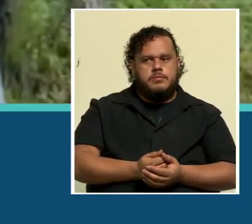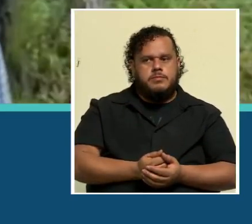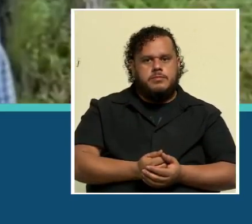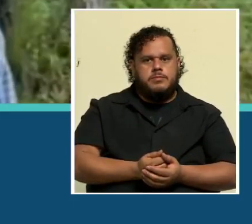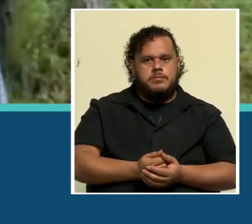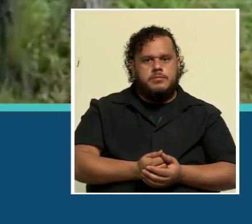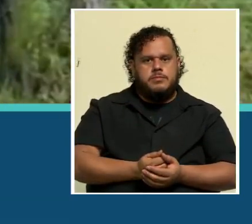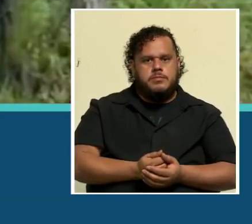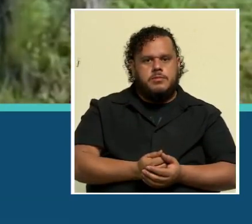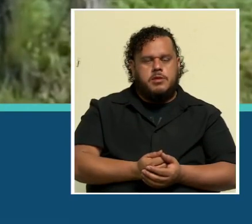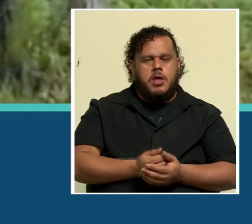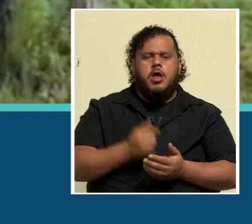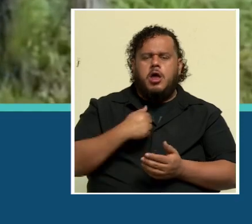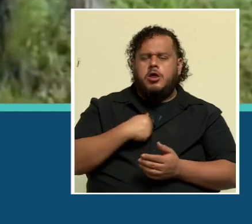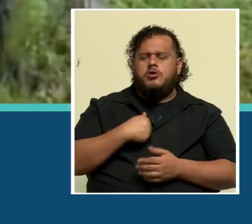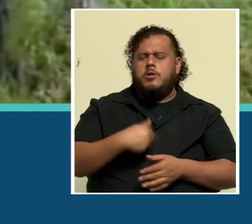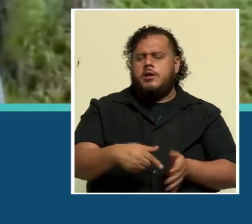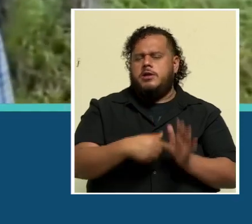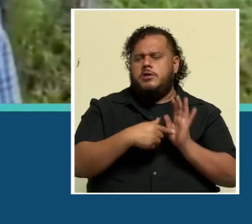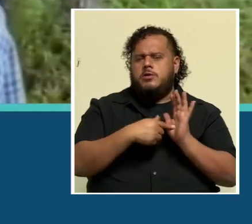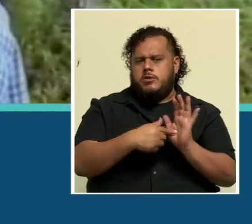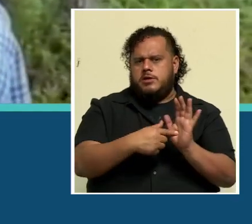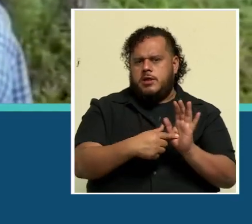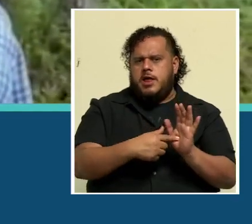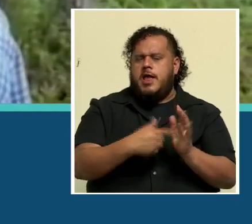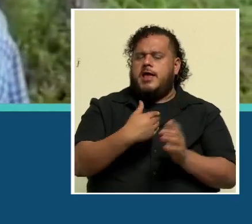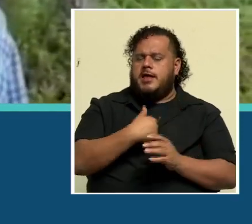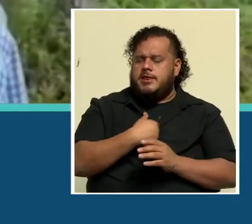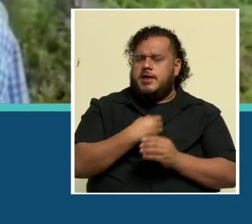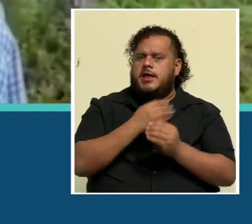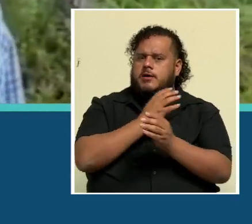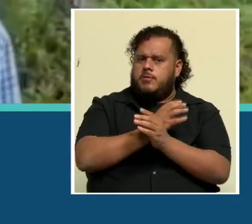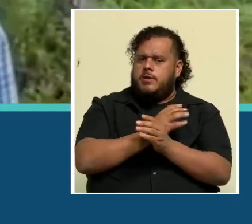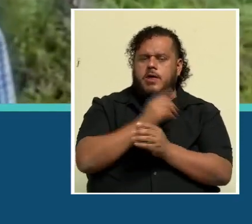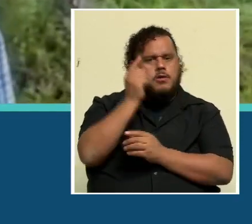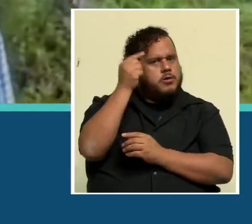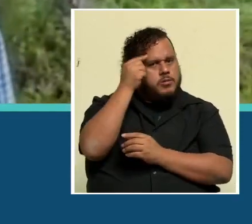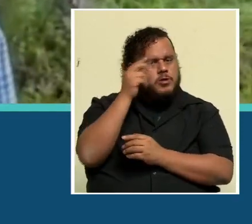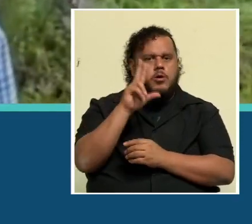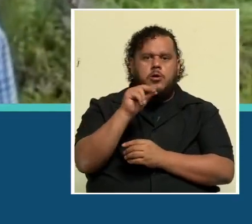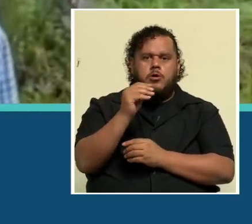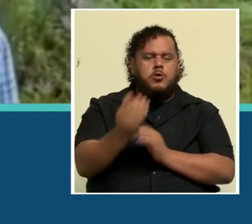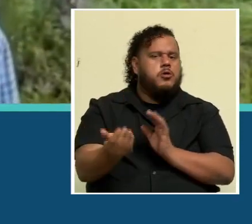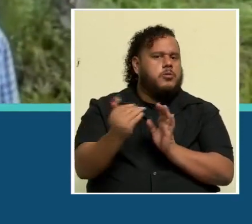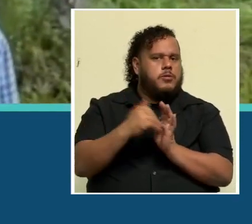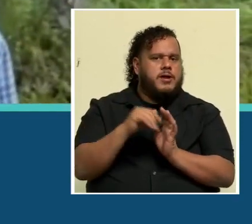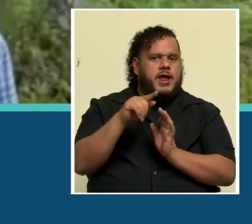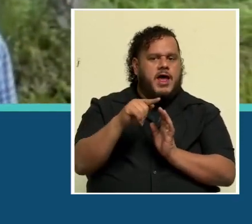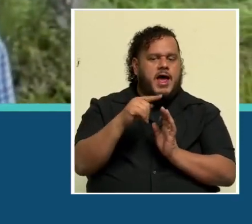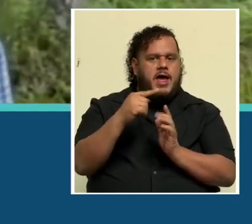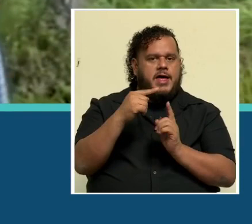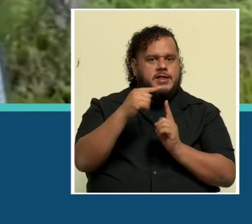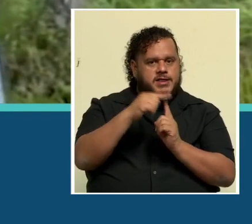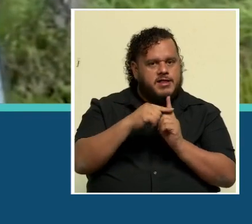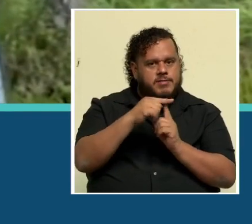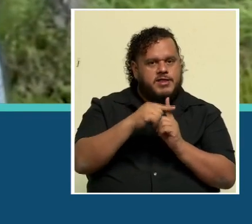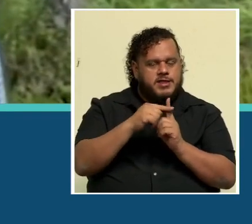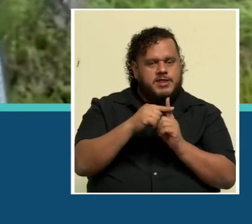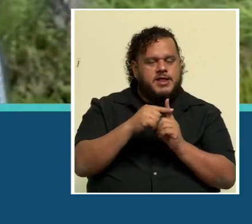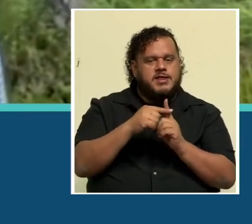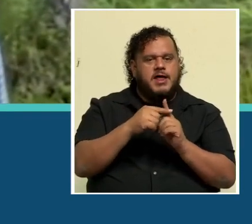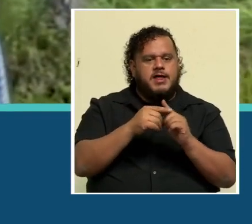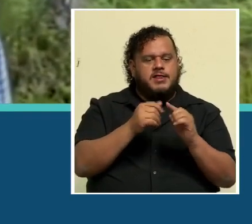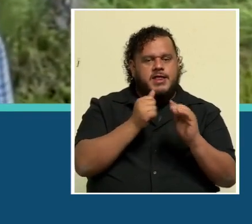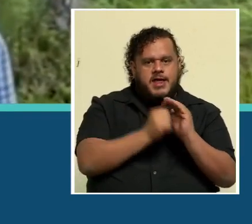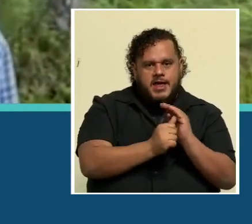Yo he venido señalando que tenga mucho cuidado el gobierno con no volver a estas medidas cuarentenarias, a